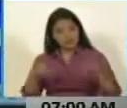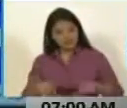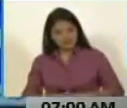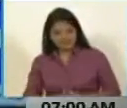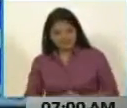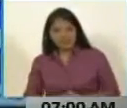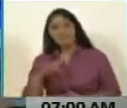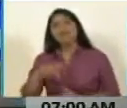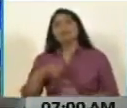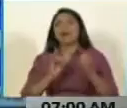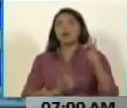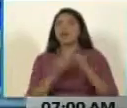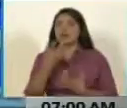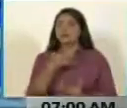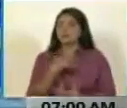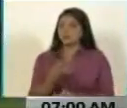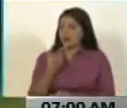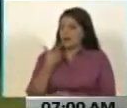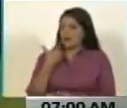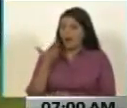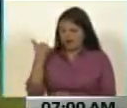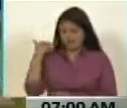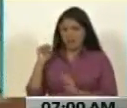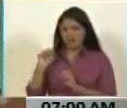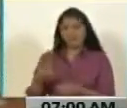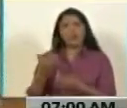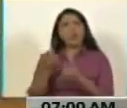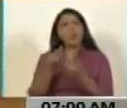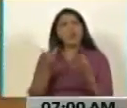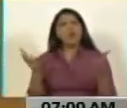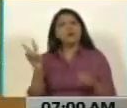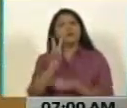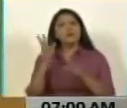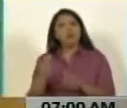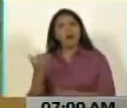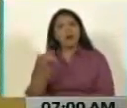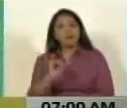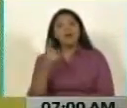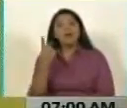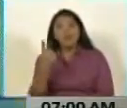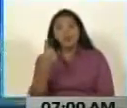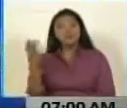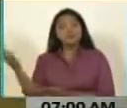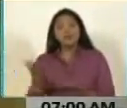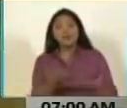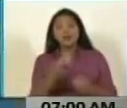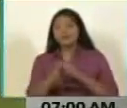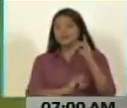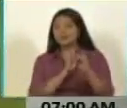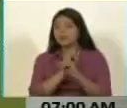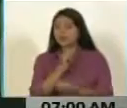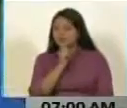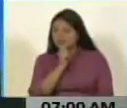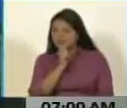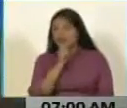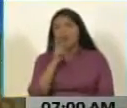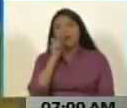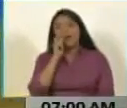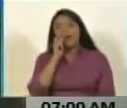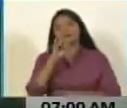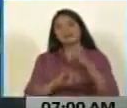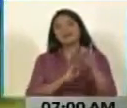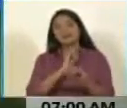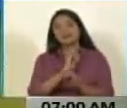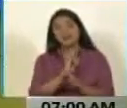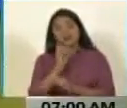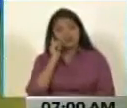esta feria bien interesante comenzó el día de ayer. ¿Cuántos artistas venezolanos hay? Y nos decía que hay un invitado internacional. ¿De quién se trata? Se trata del internacional, es